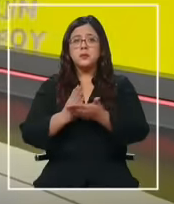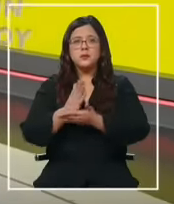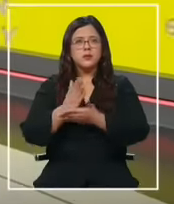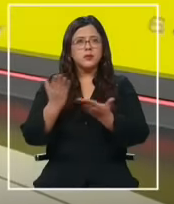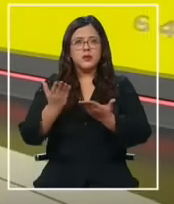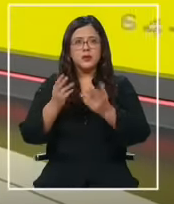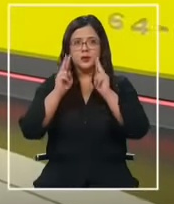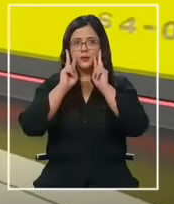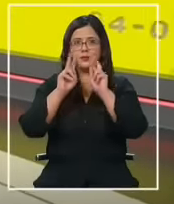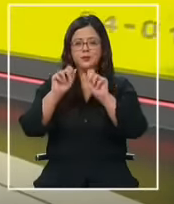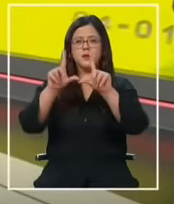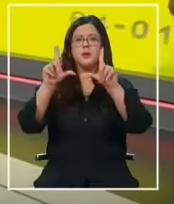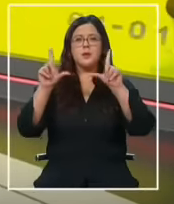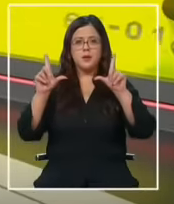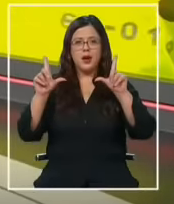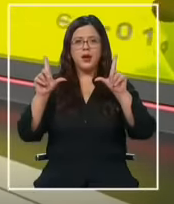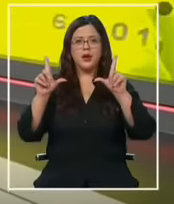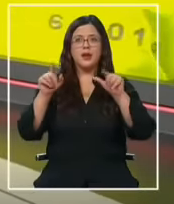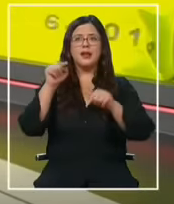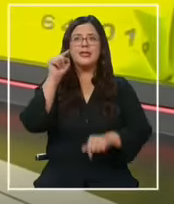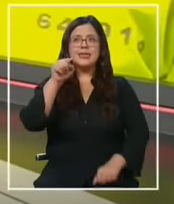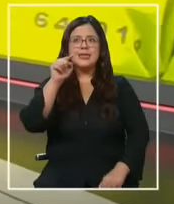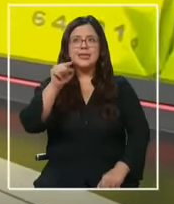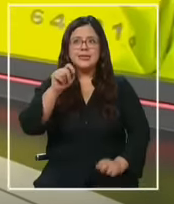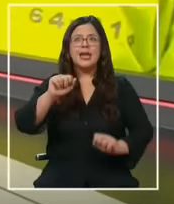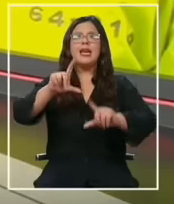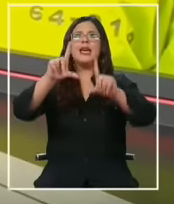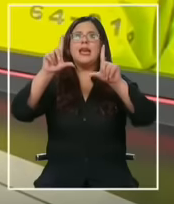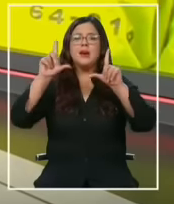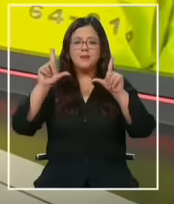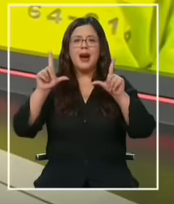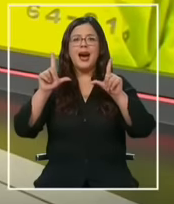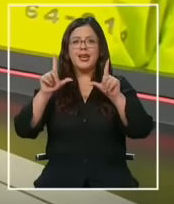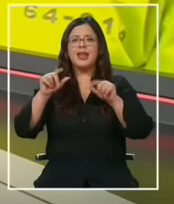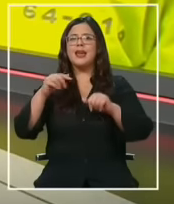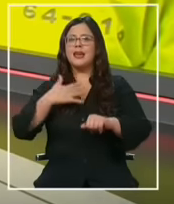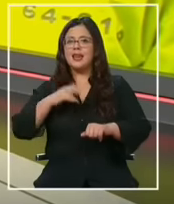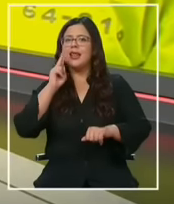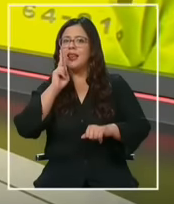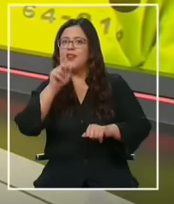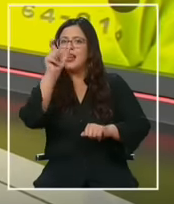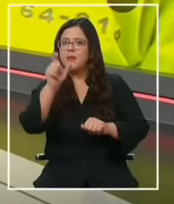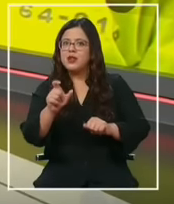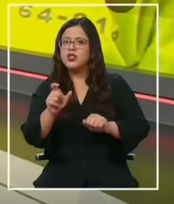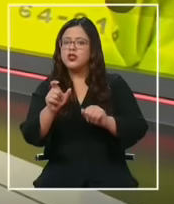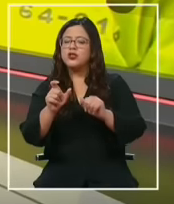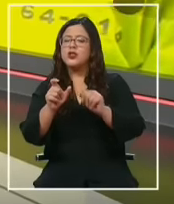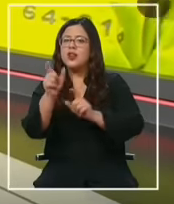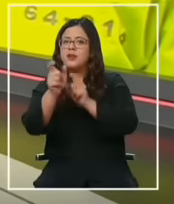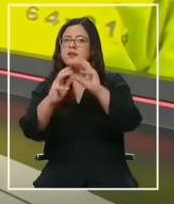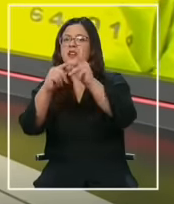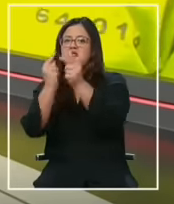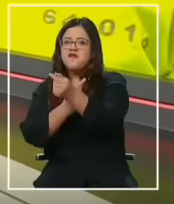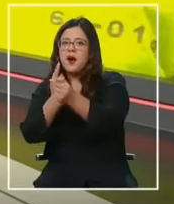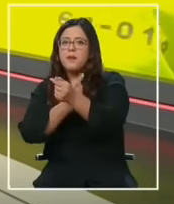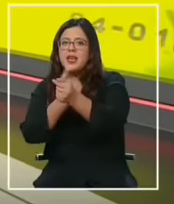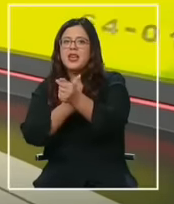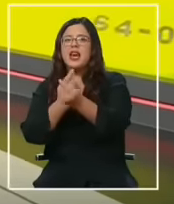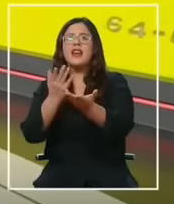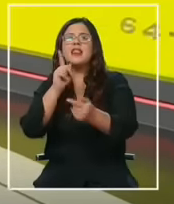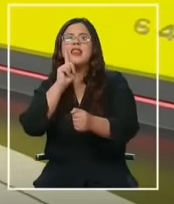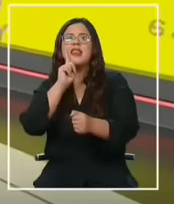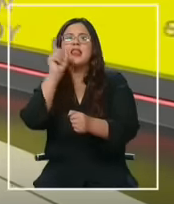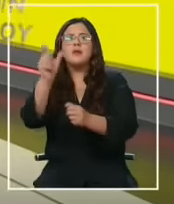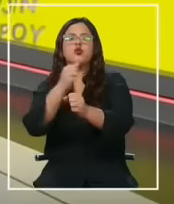a comenzar con esta imagen. Esta es la imagen que quería ver la familia del asesinado mayor Emmanuel Sánchez,